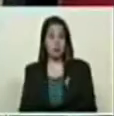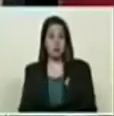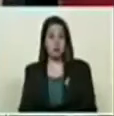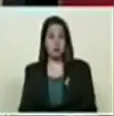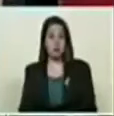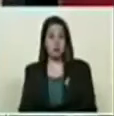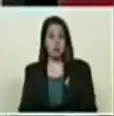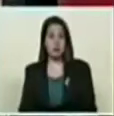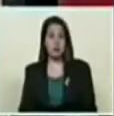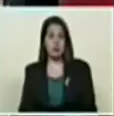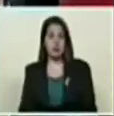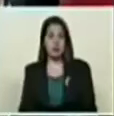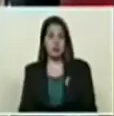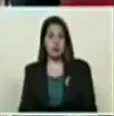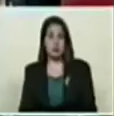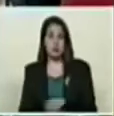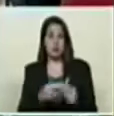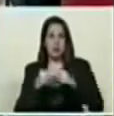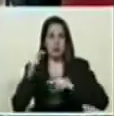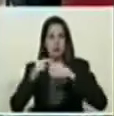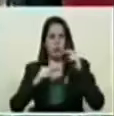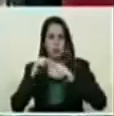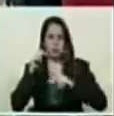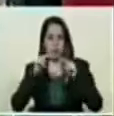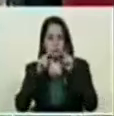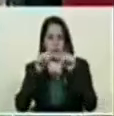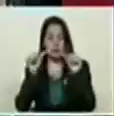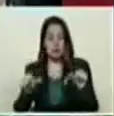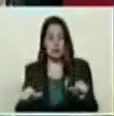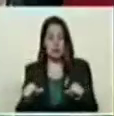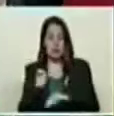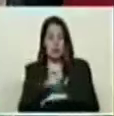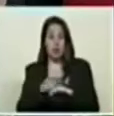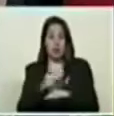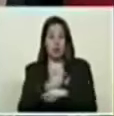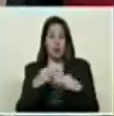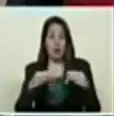La etapa de la construcción de un sistema de gobierno popular.